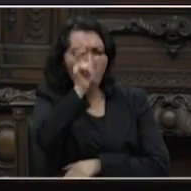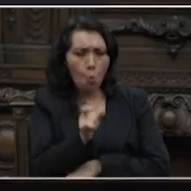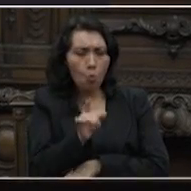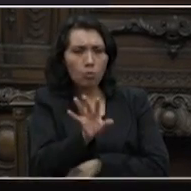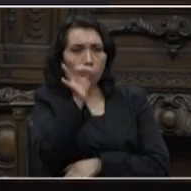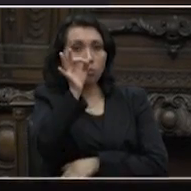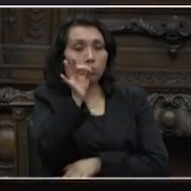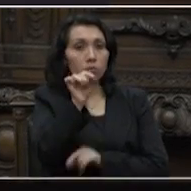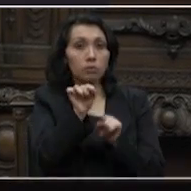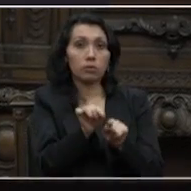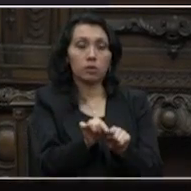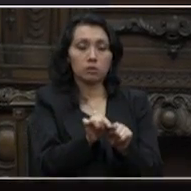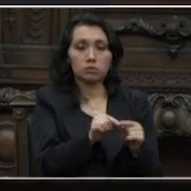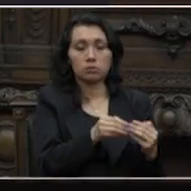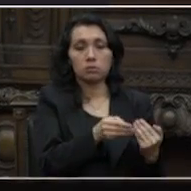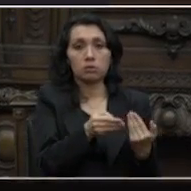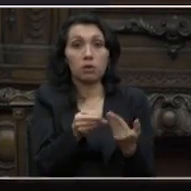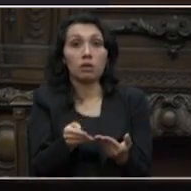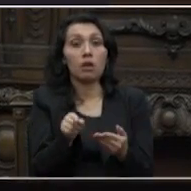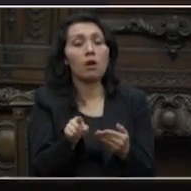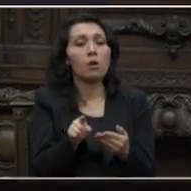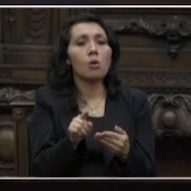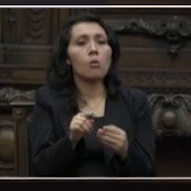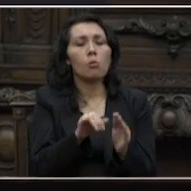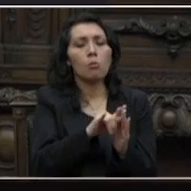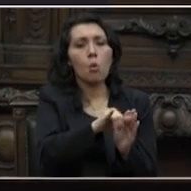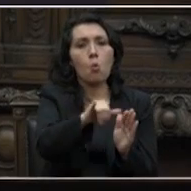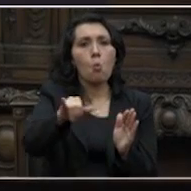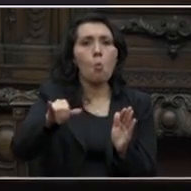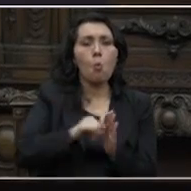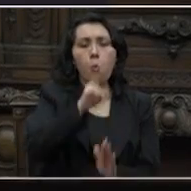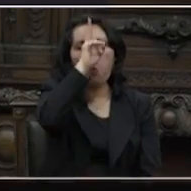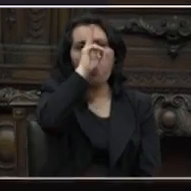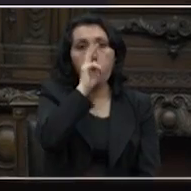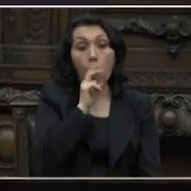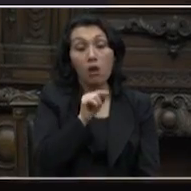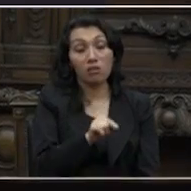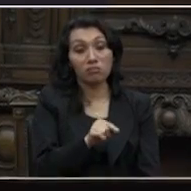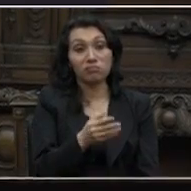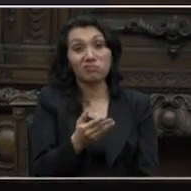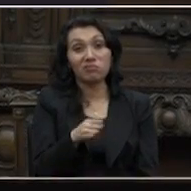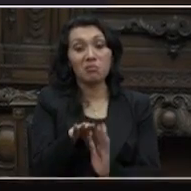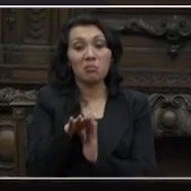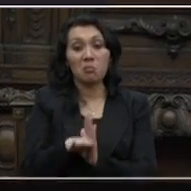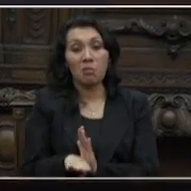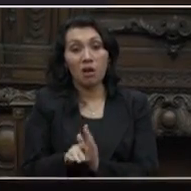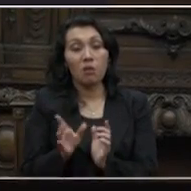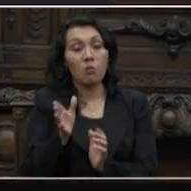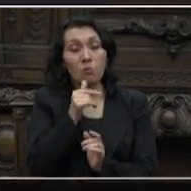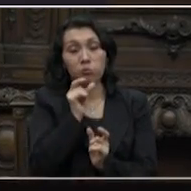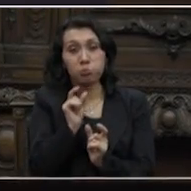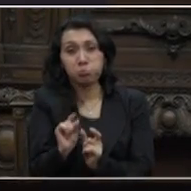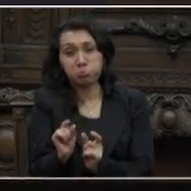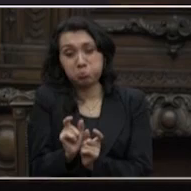lo que está trayendo es a una homogenización y, por lo tanto, a una menor protección